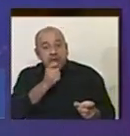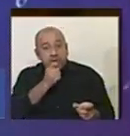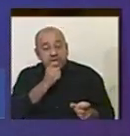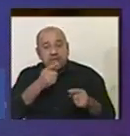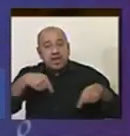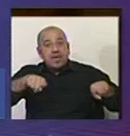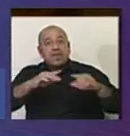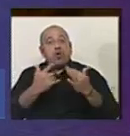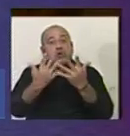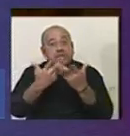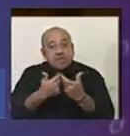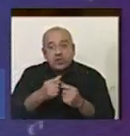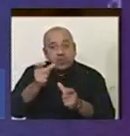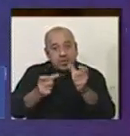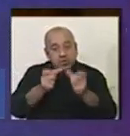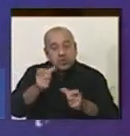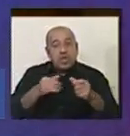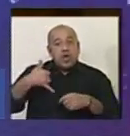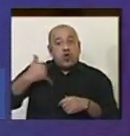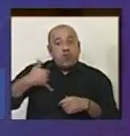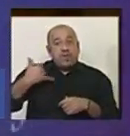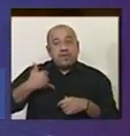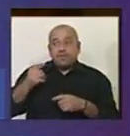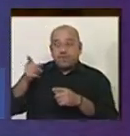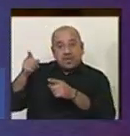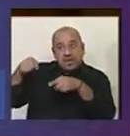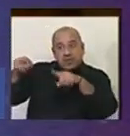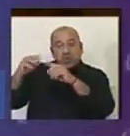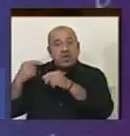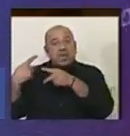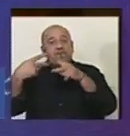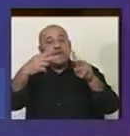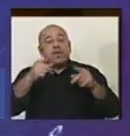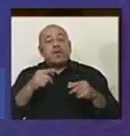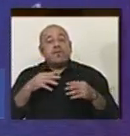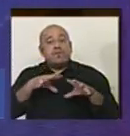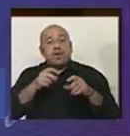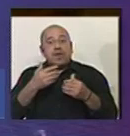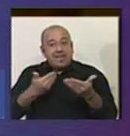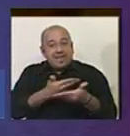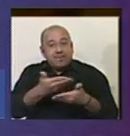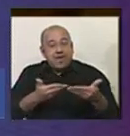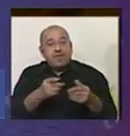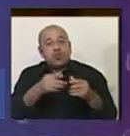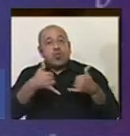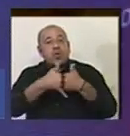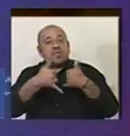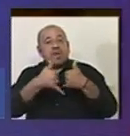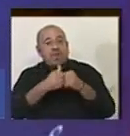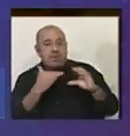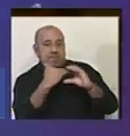que vivían en el exilio, justamente porque esos mensajes que intercambiaba por WhatsApp con un joven que se llama Omar Abdulaziz,